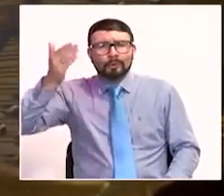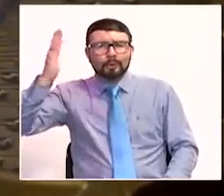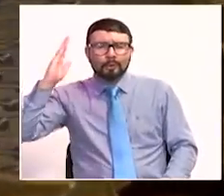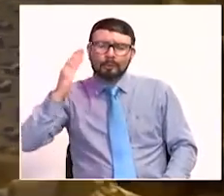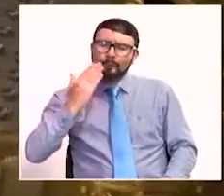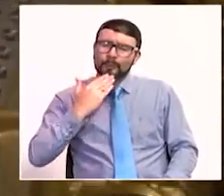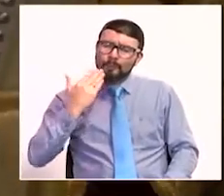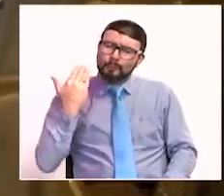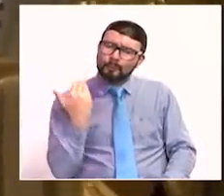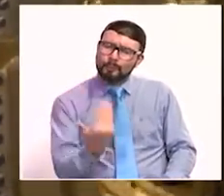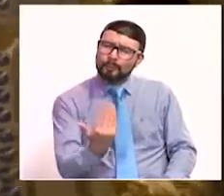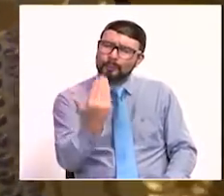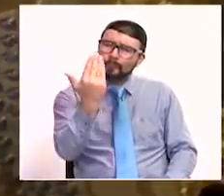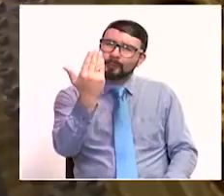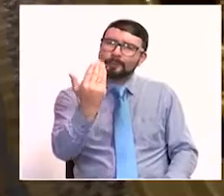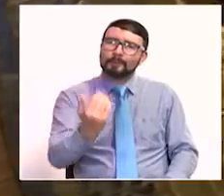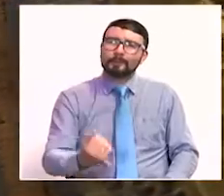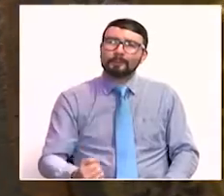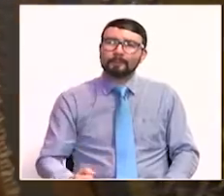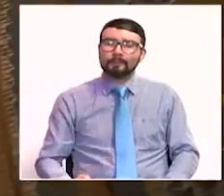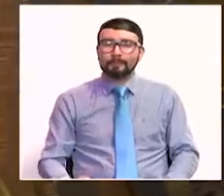bondad.